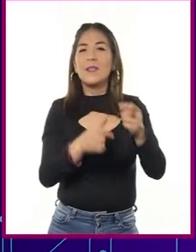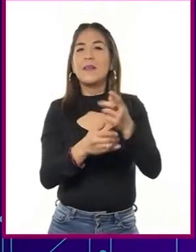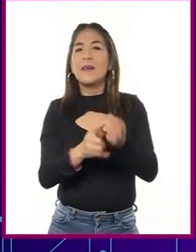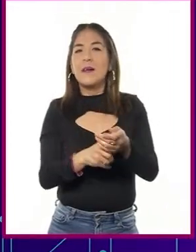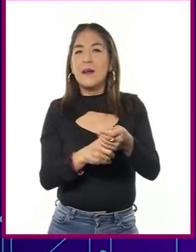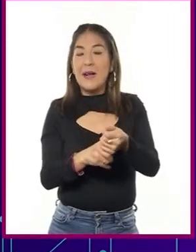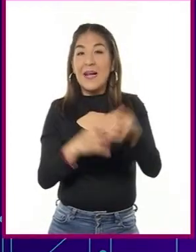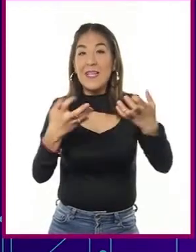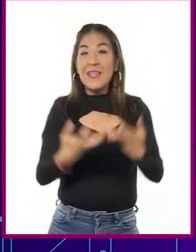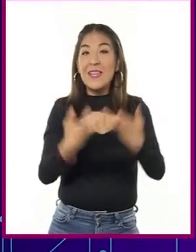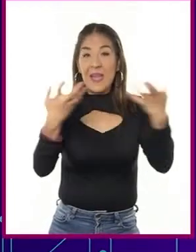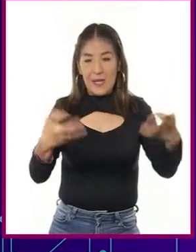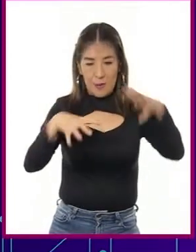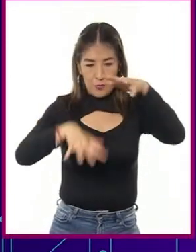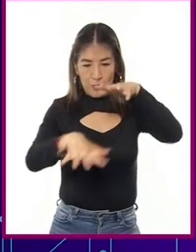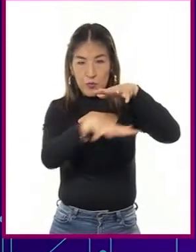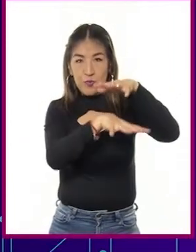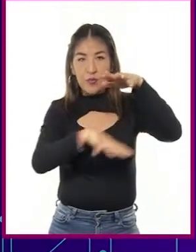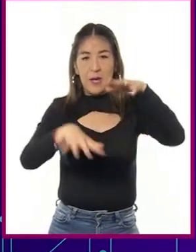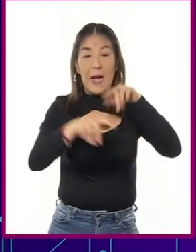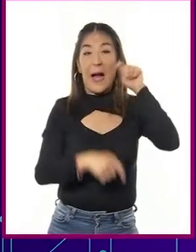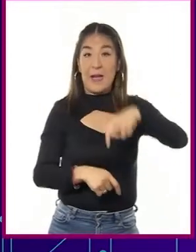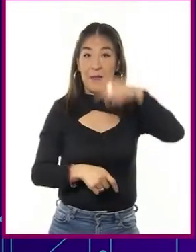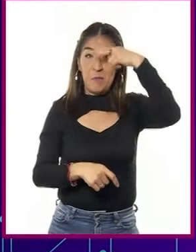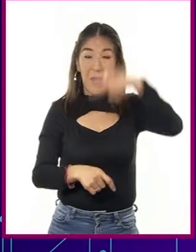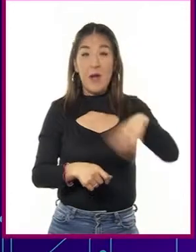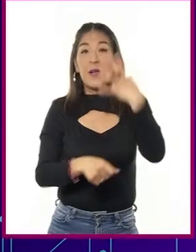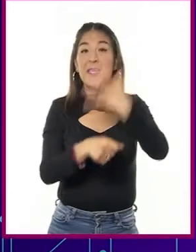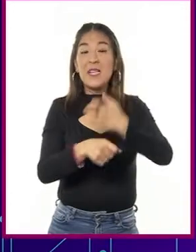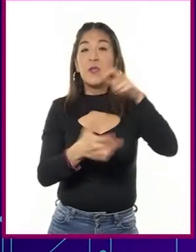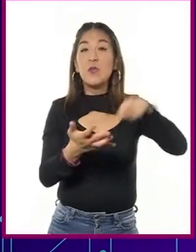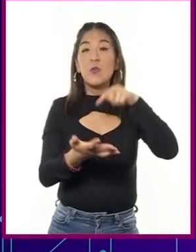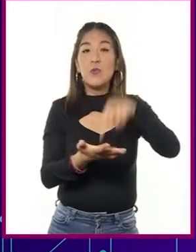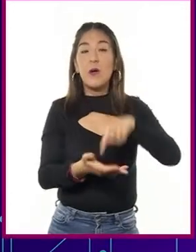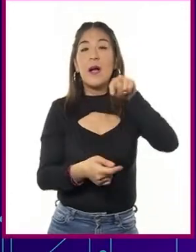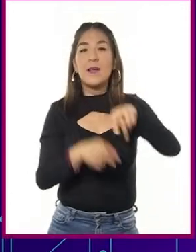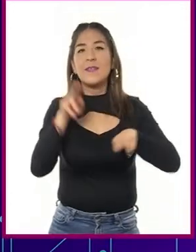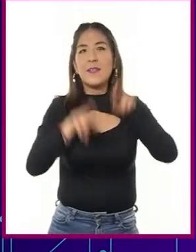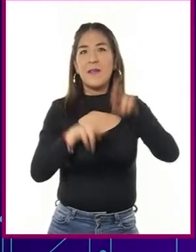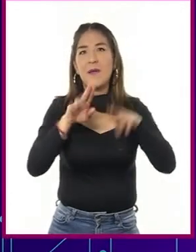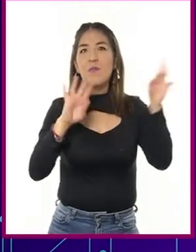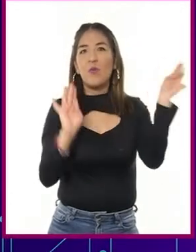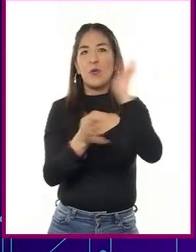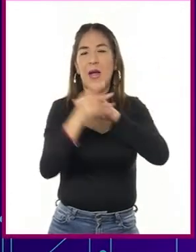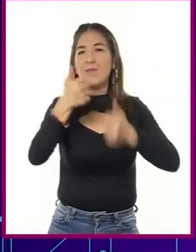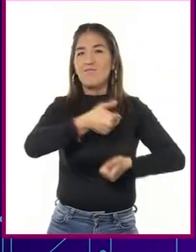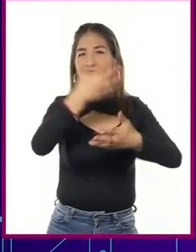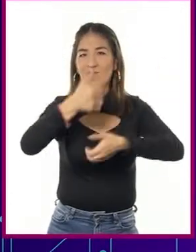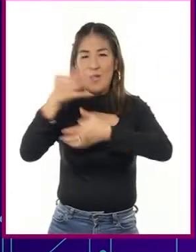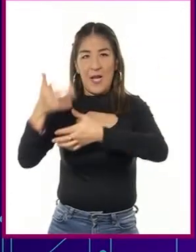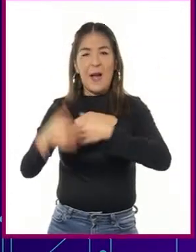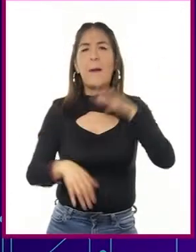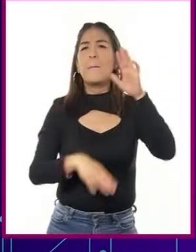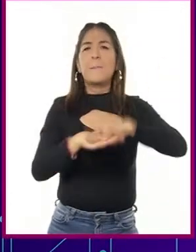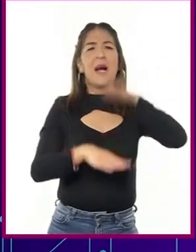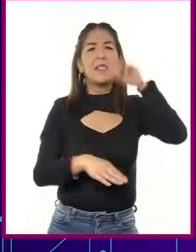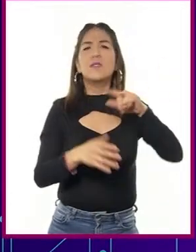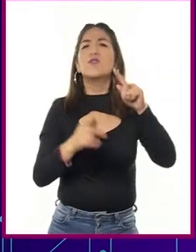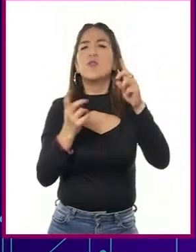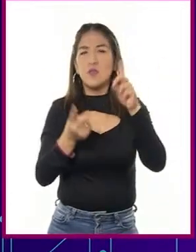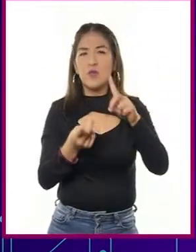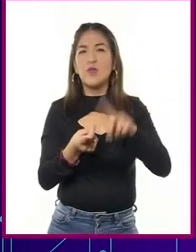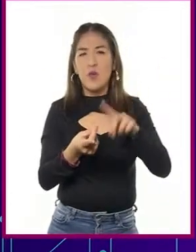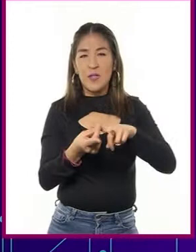está bajo tierra. México ocupa el quinto lugar a nivel mundial de la importación. La mayor producción nacional se da